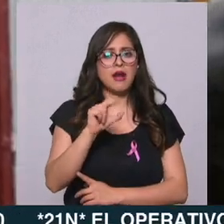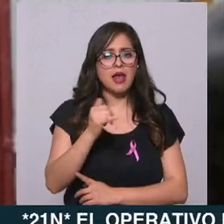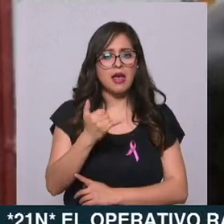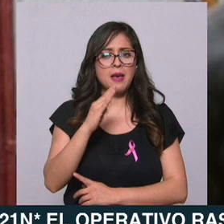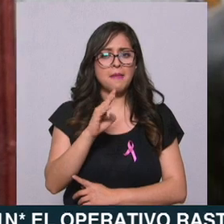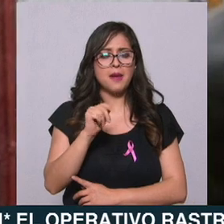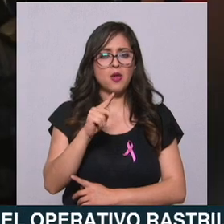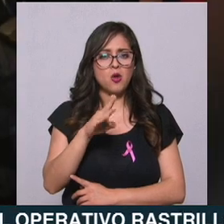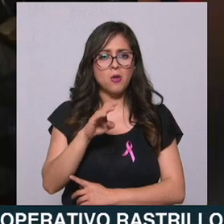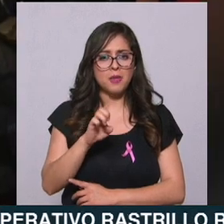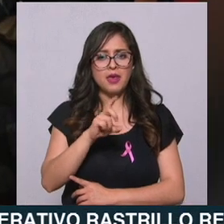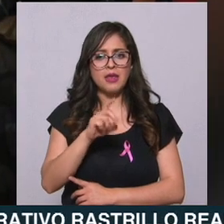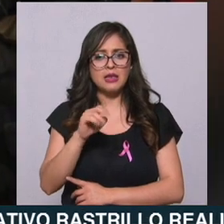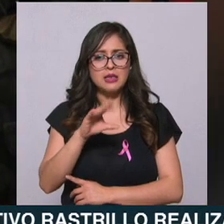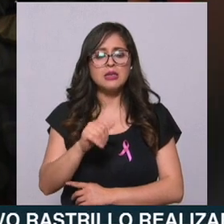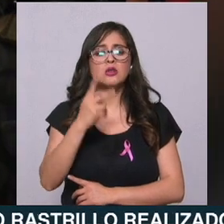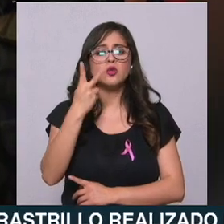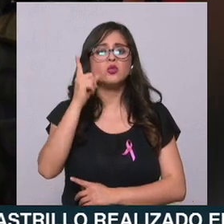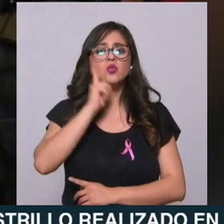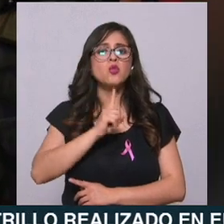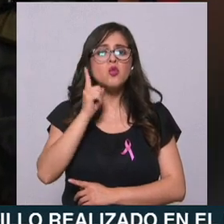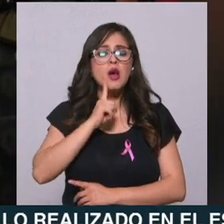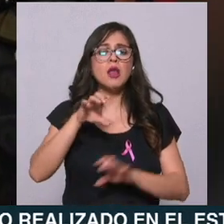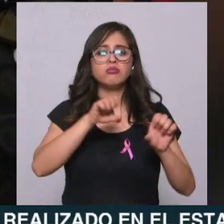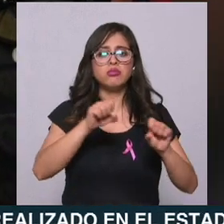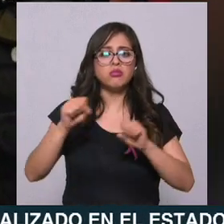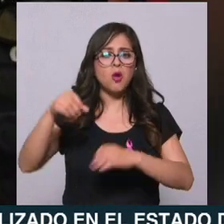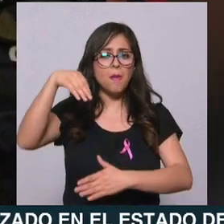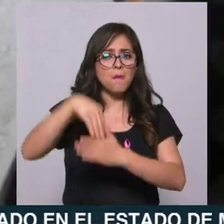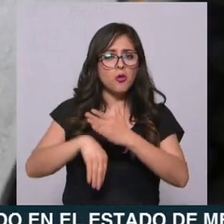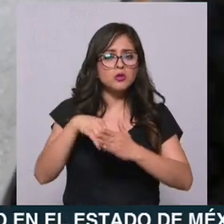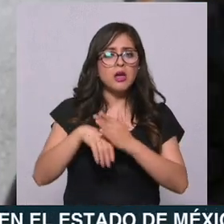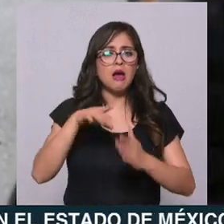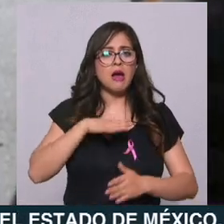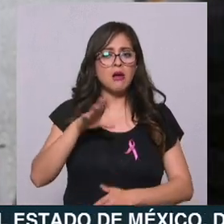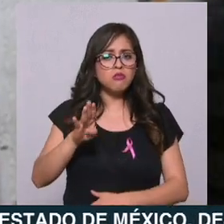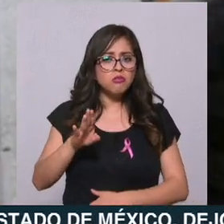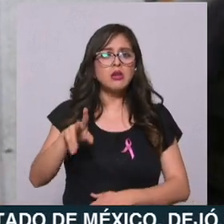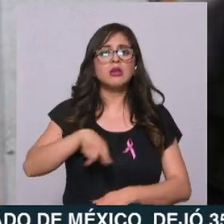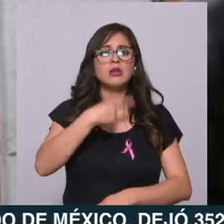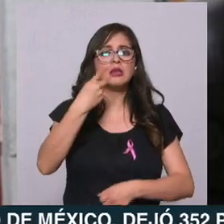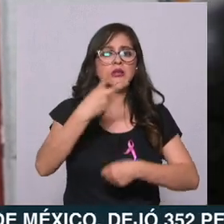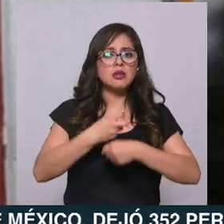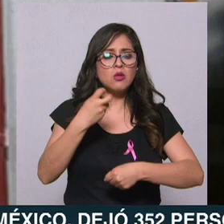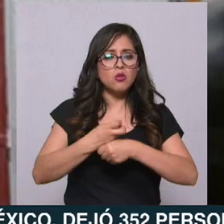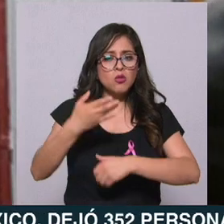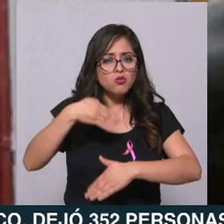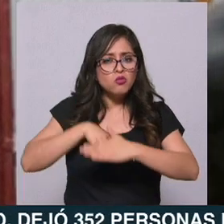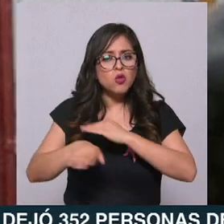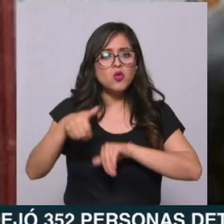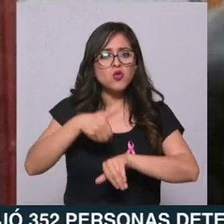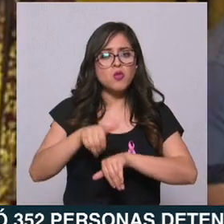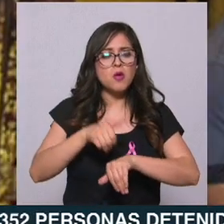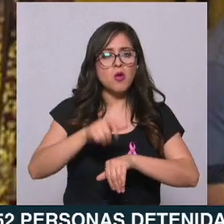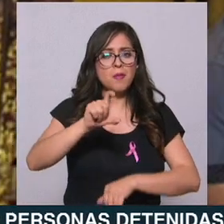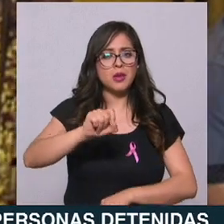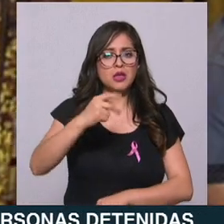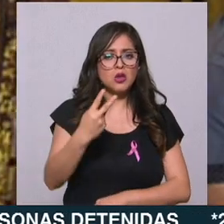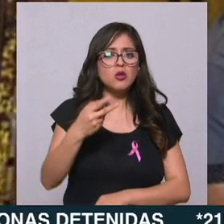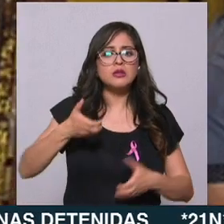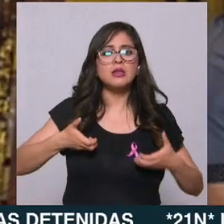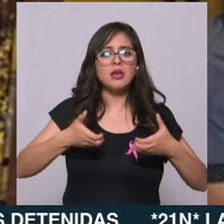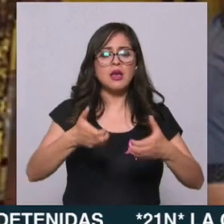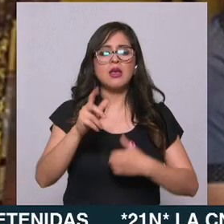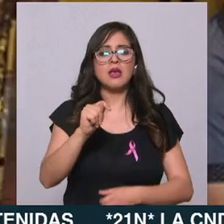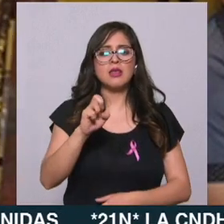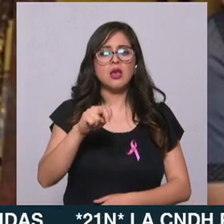Casas, detuvieron a 2 mujeres con bolsas con marihuana, y en un segundo cateo realizado en el inmueble con el número 22 de la calle